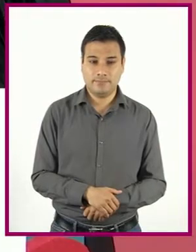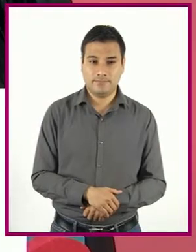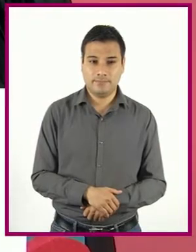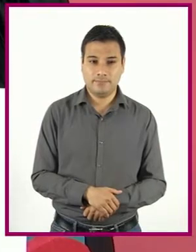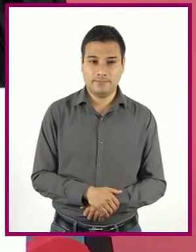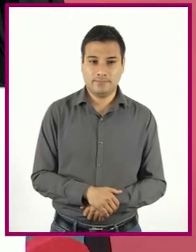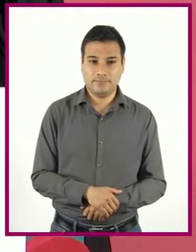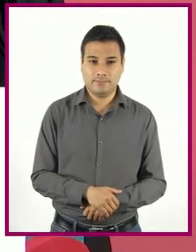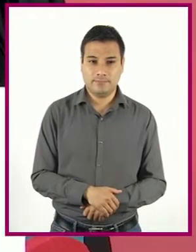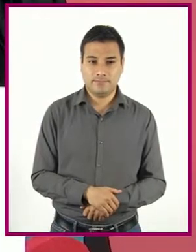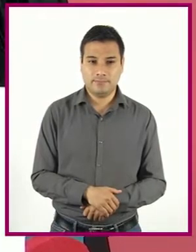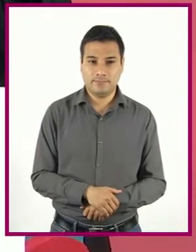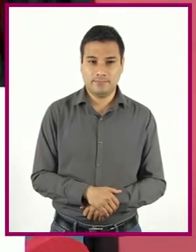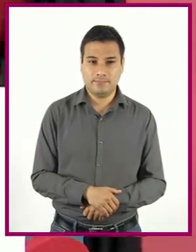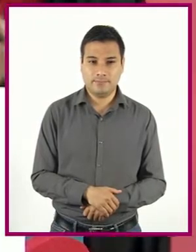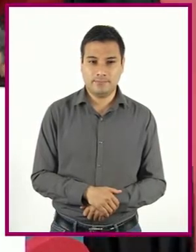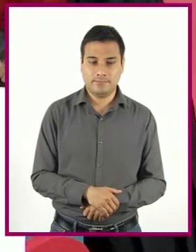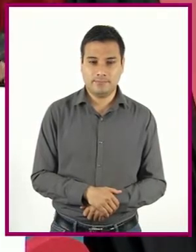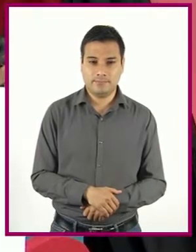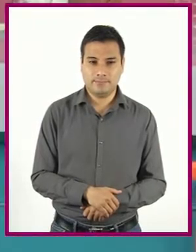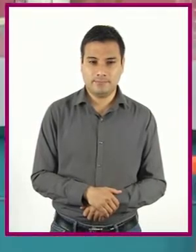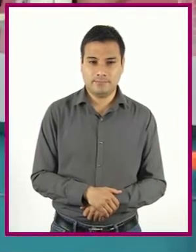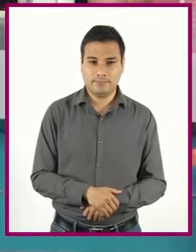En cada vaso de precipitado,